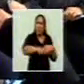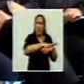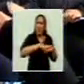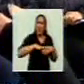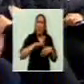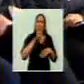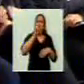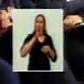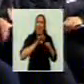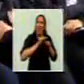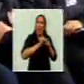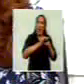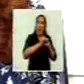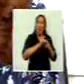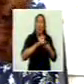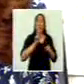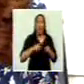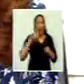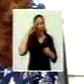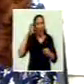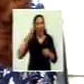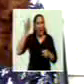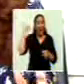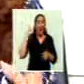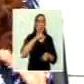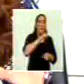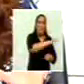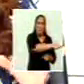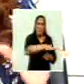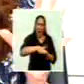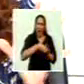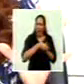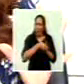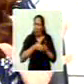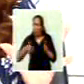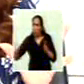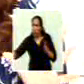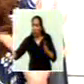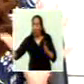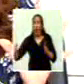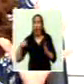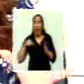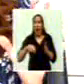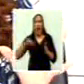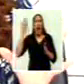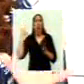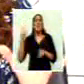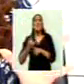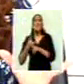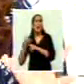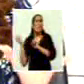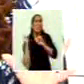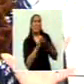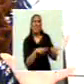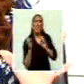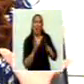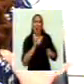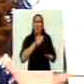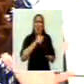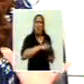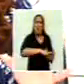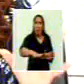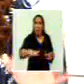30 kilómetros desde la costa hasta fuera del mar, porque antes todo se tiraba en las playas en las cuales veraneaban